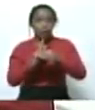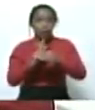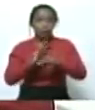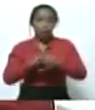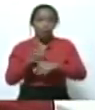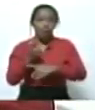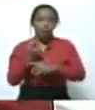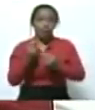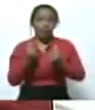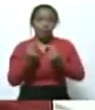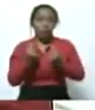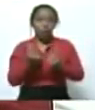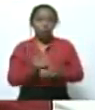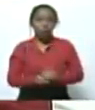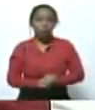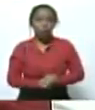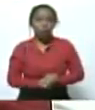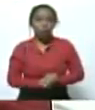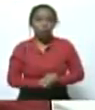recursos.